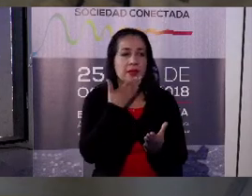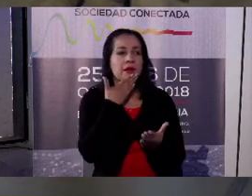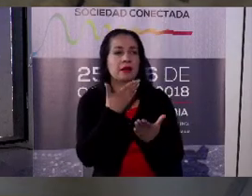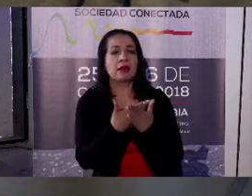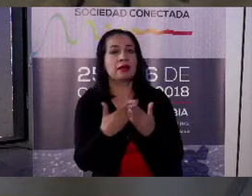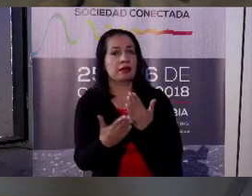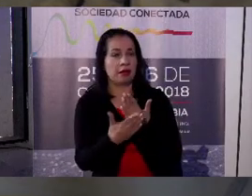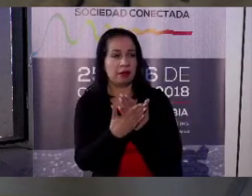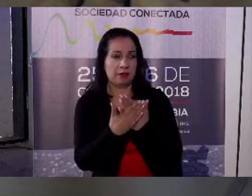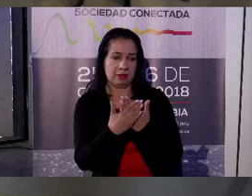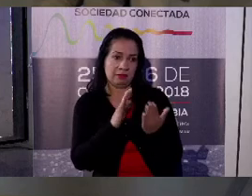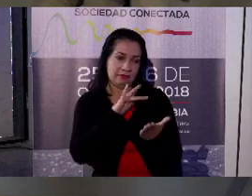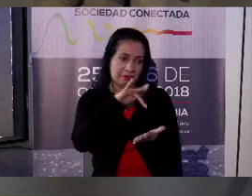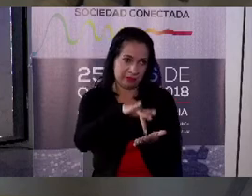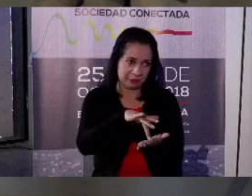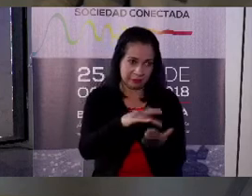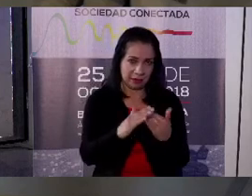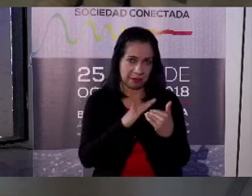estar